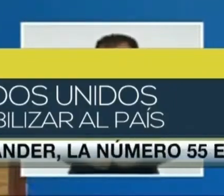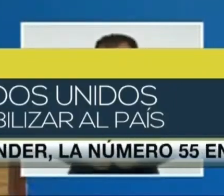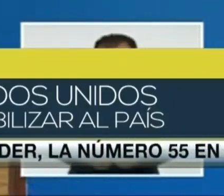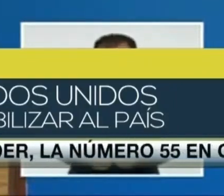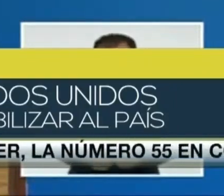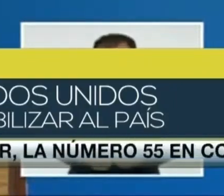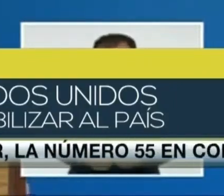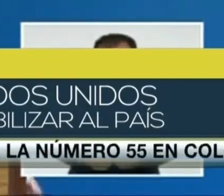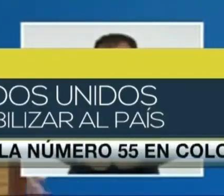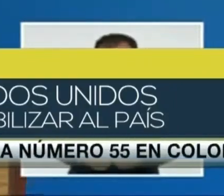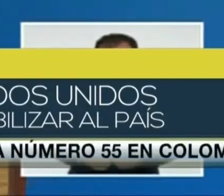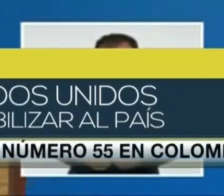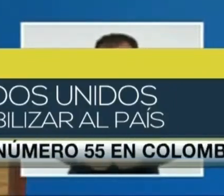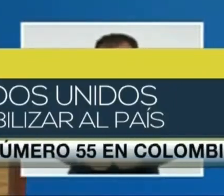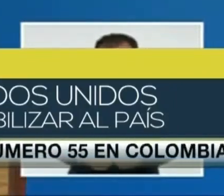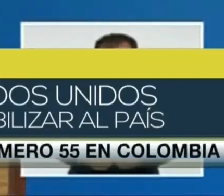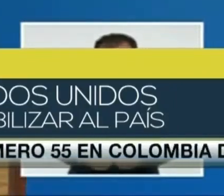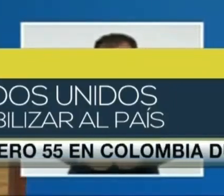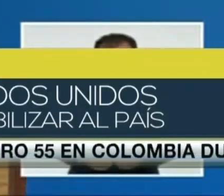contra Goliat.